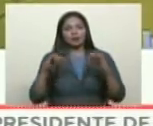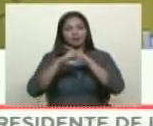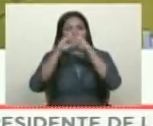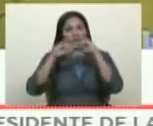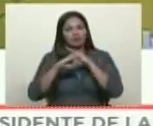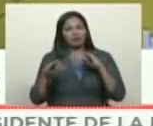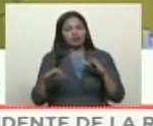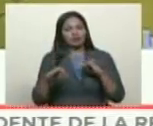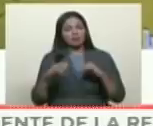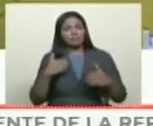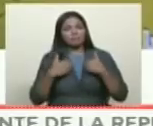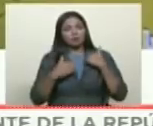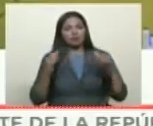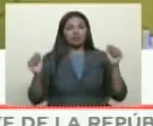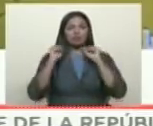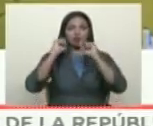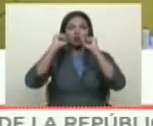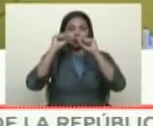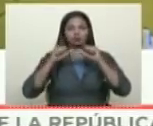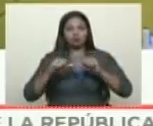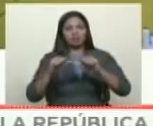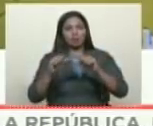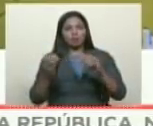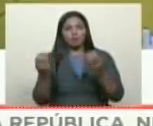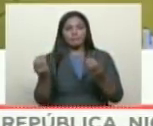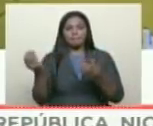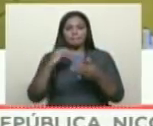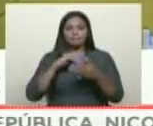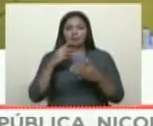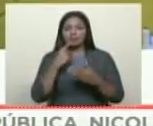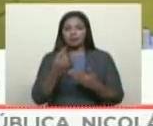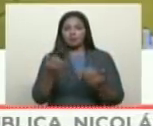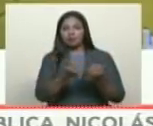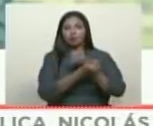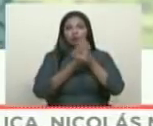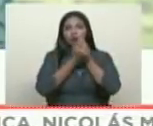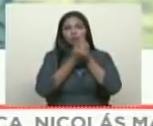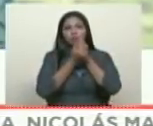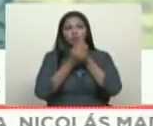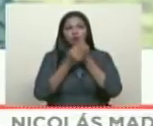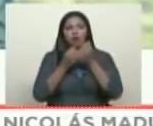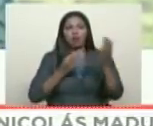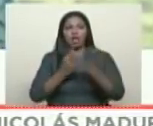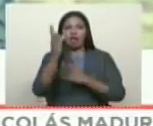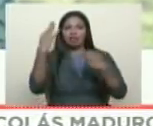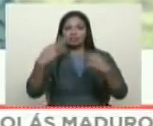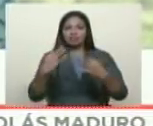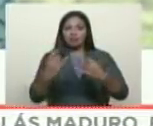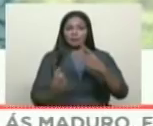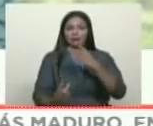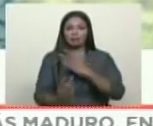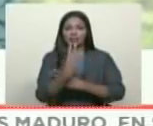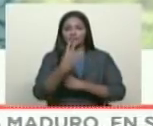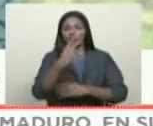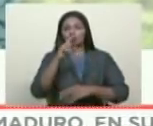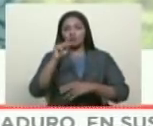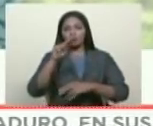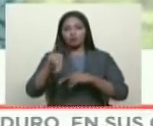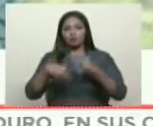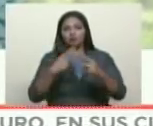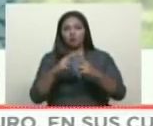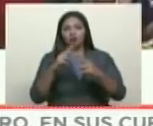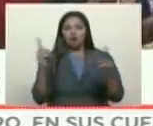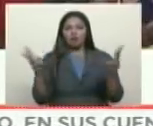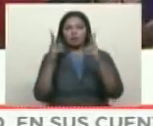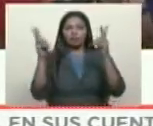miércoles de logro. Sigamos avanzando y digamos con amor, leales siempre, hasta la victoria